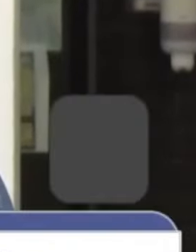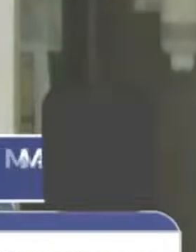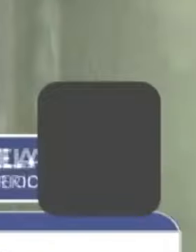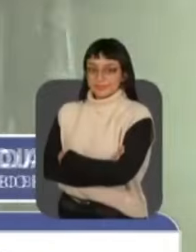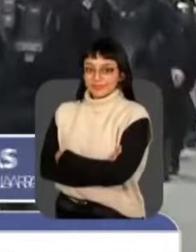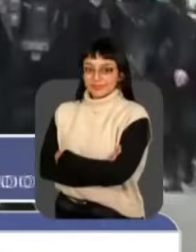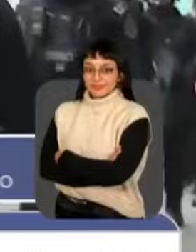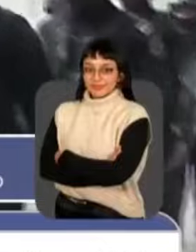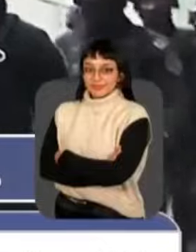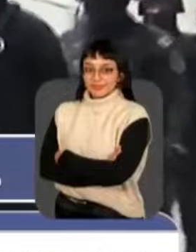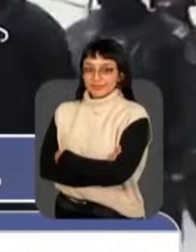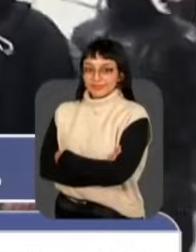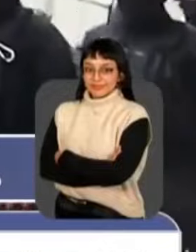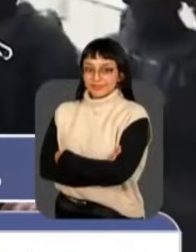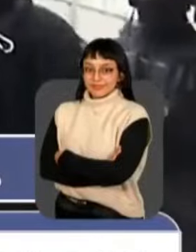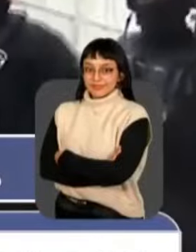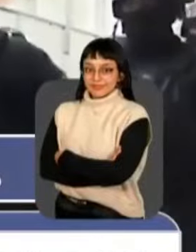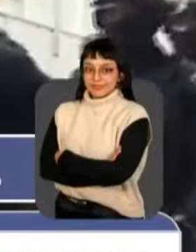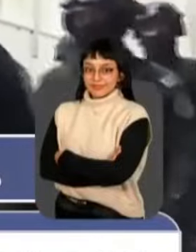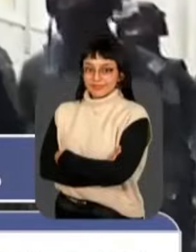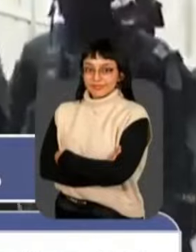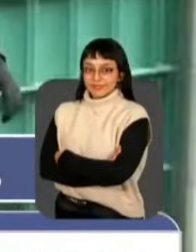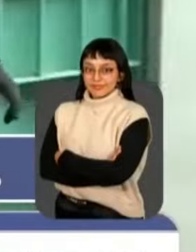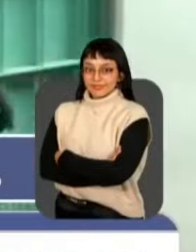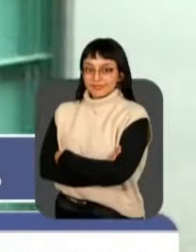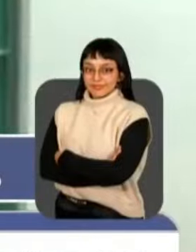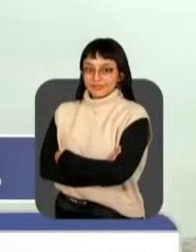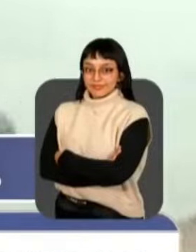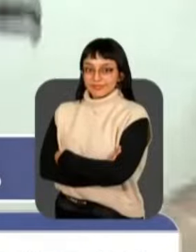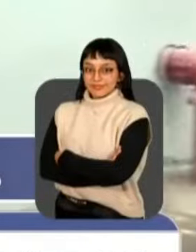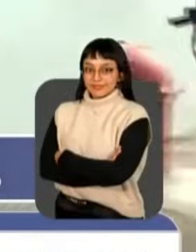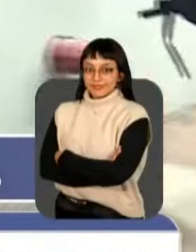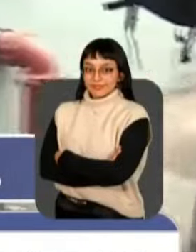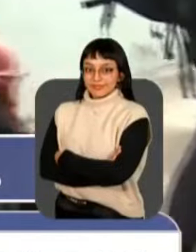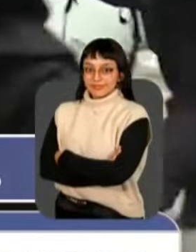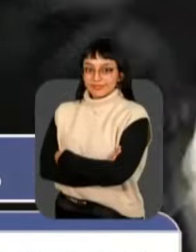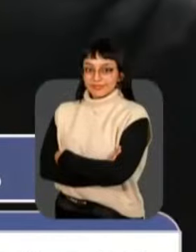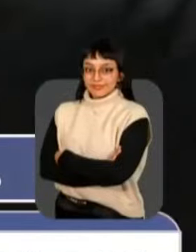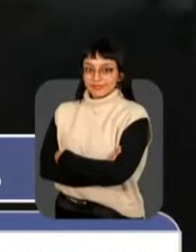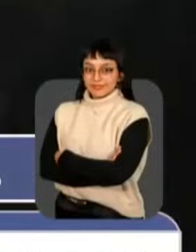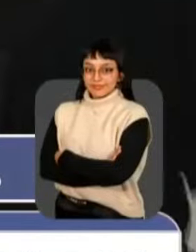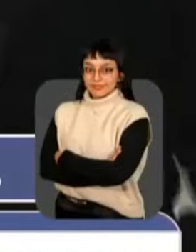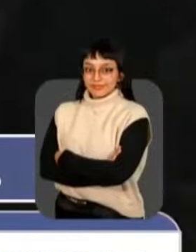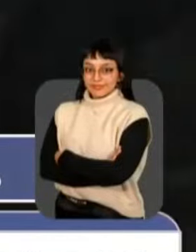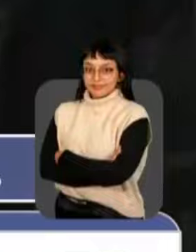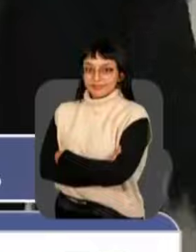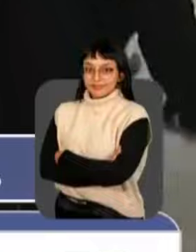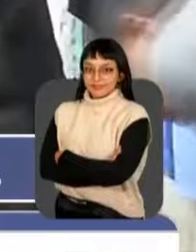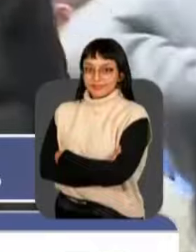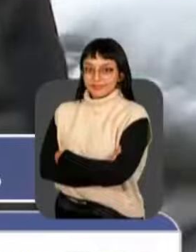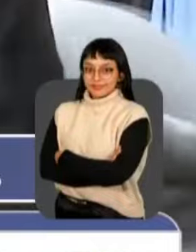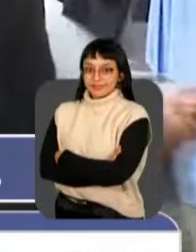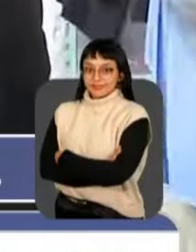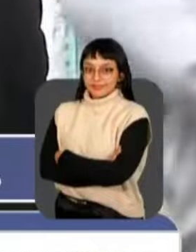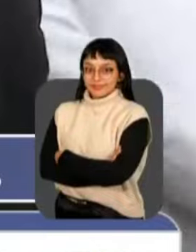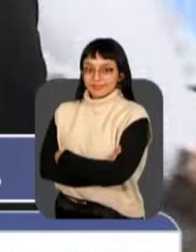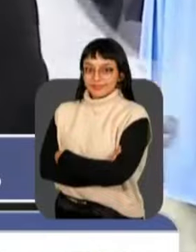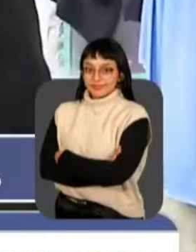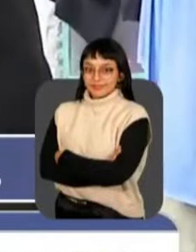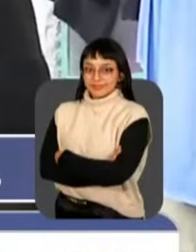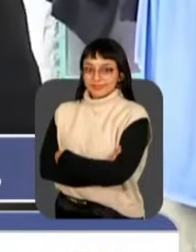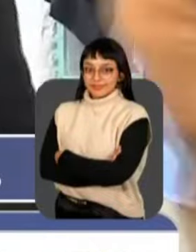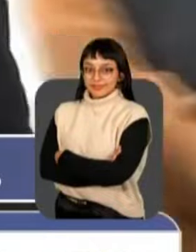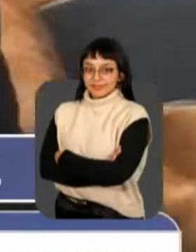Monsalve, también se refirió a este caso durante esta mañana y señaló que, como se anunció ayer, Gendarmería va a cursar un sumario interno para determinar por